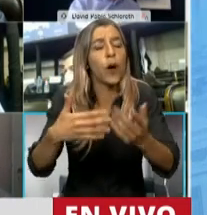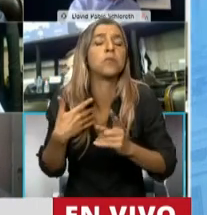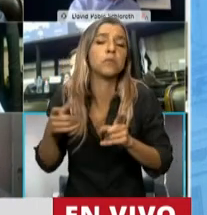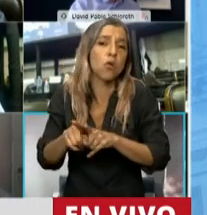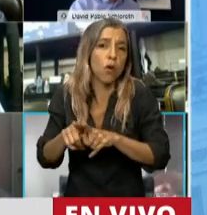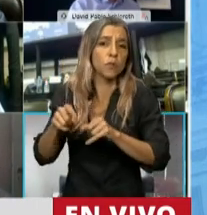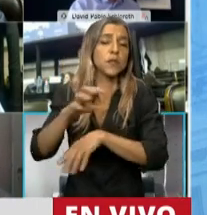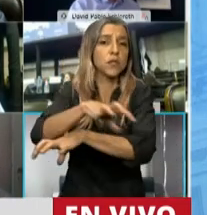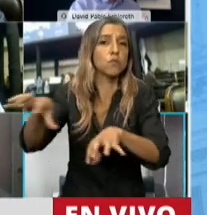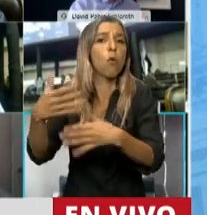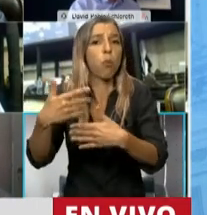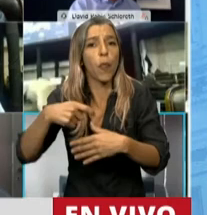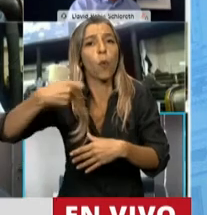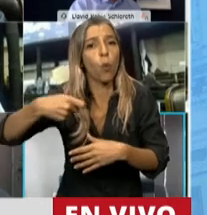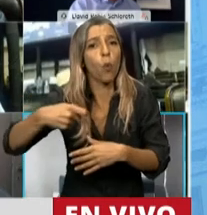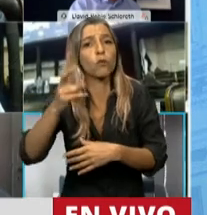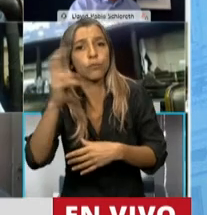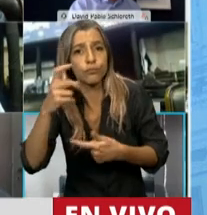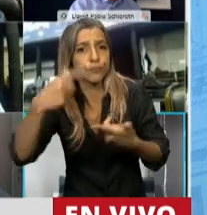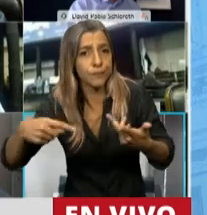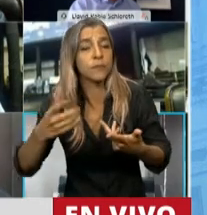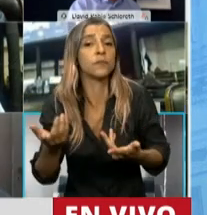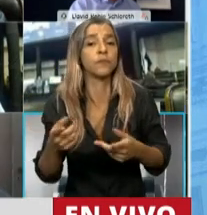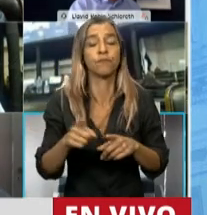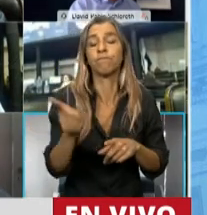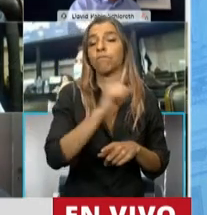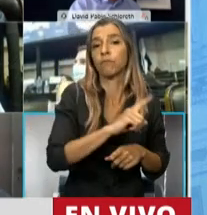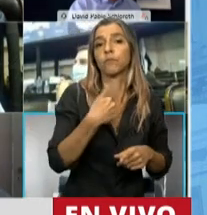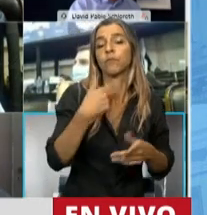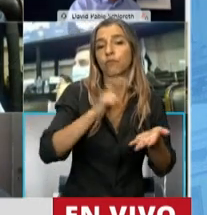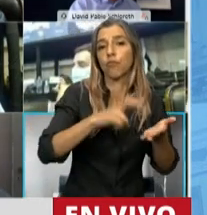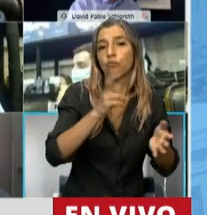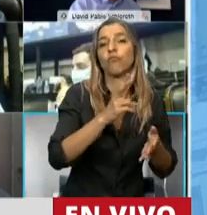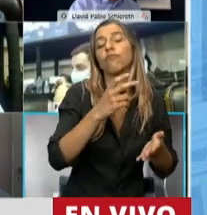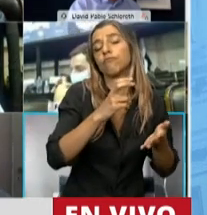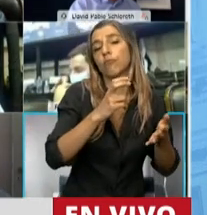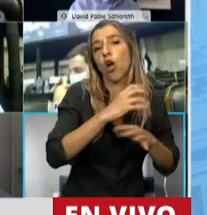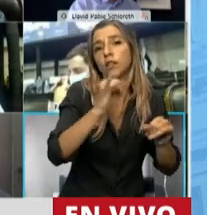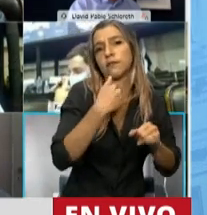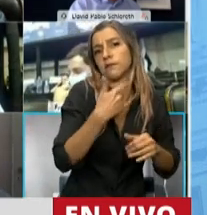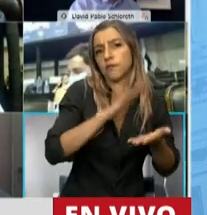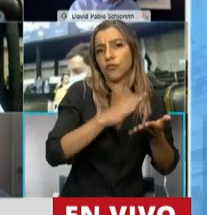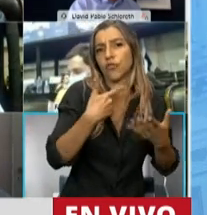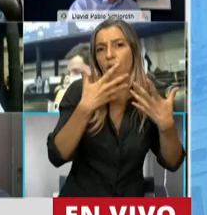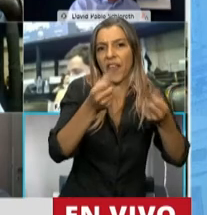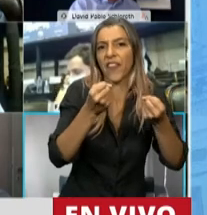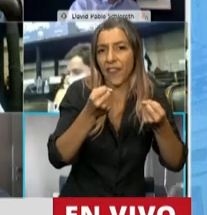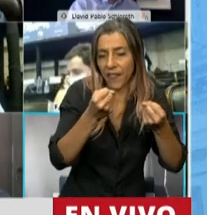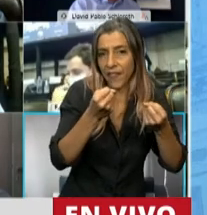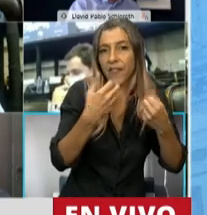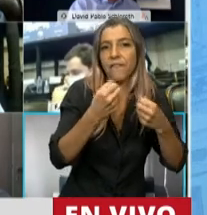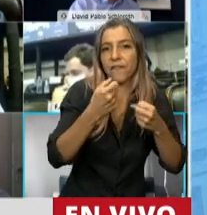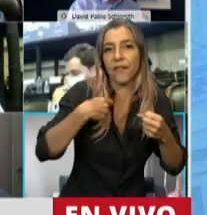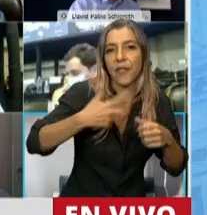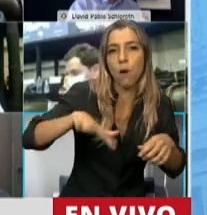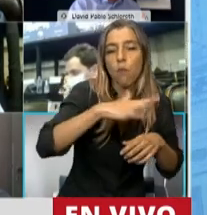cuotas. De hecho, ingresó una nota de Alejandro Amor, lo quiero mencionar, defensor del pueblo de la Ciudad de Buenos Aires y presidente de